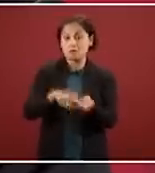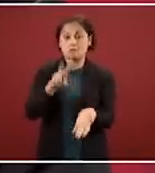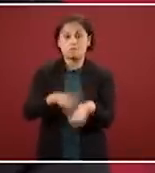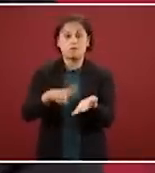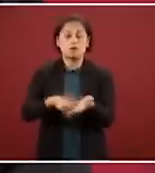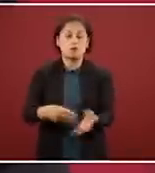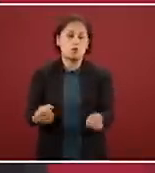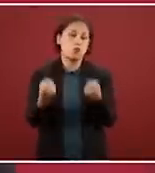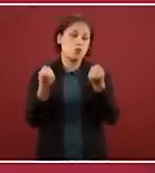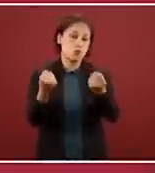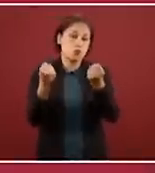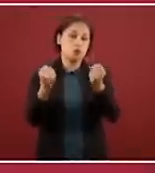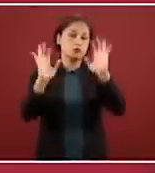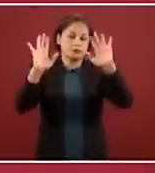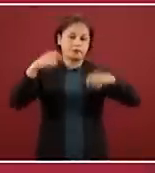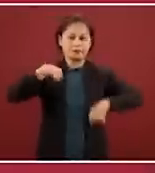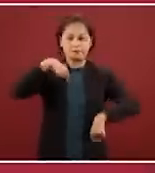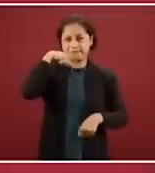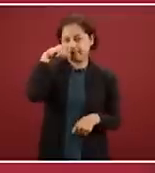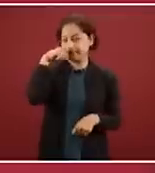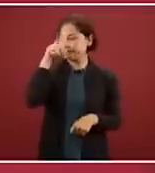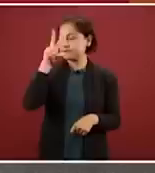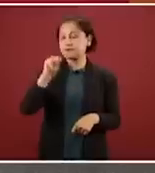No es para presumir, pero